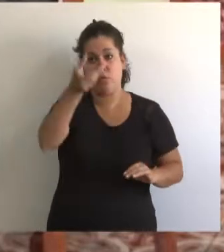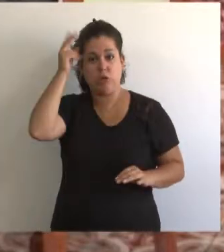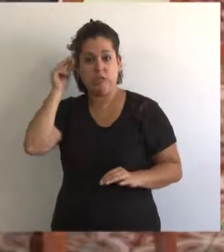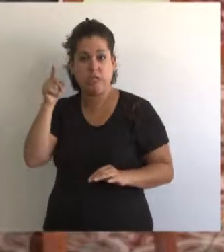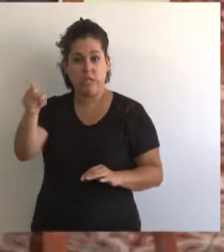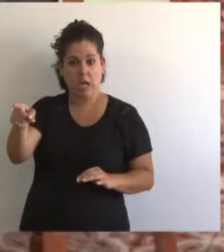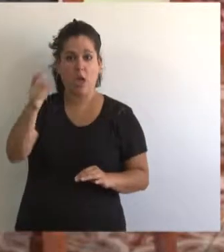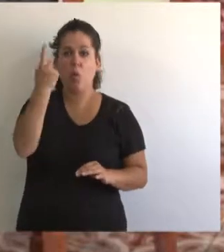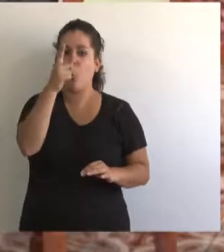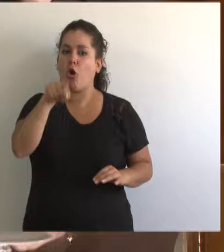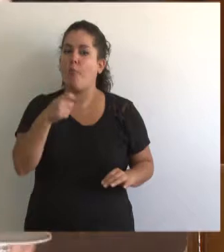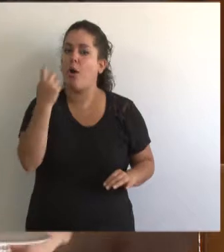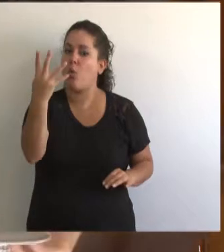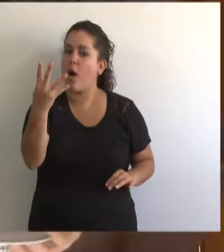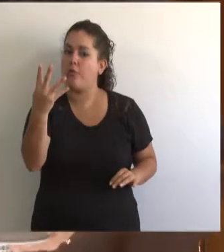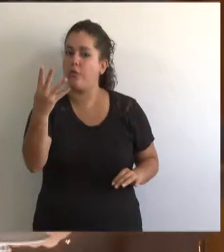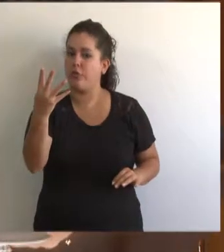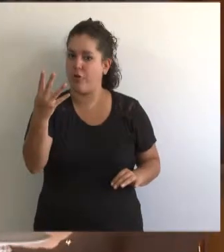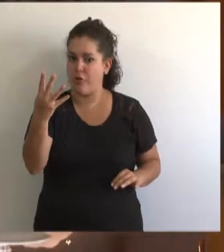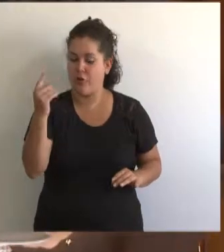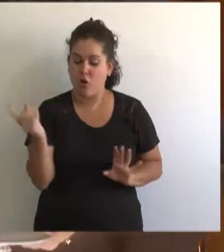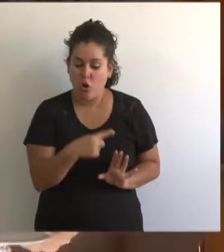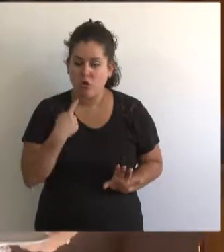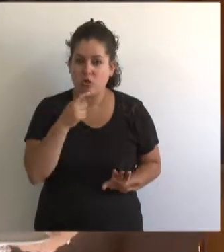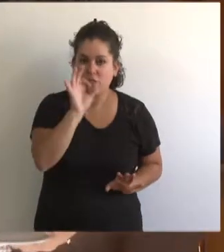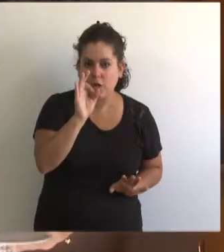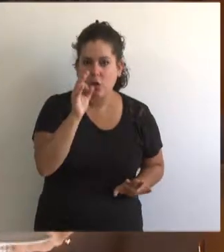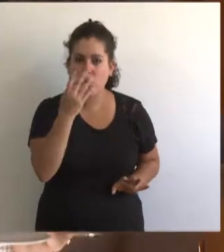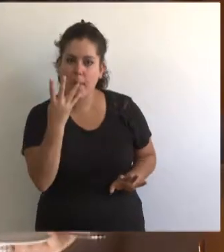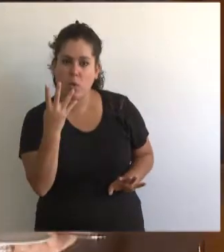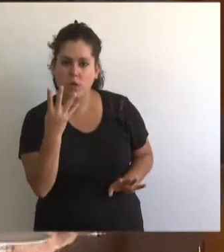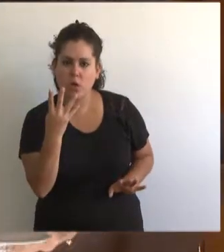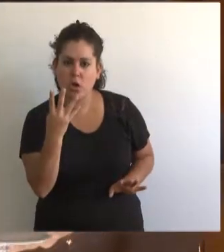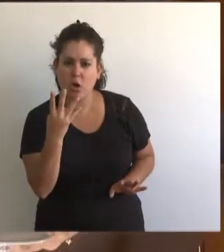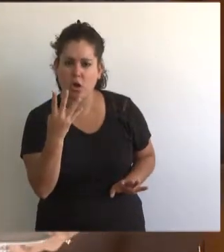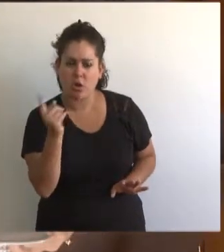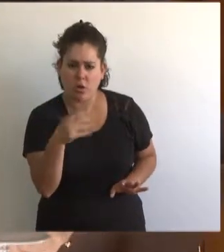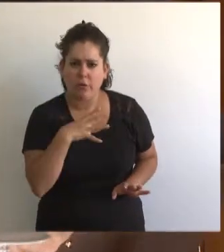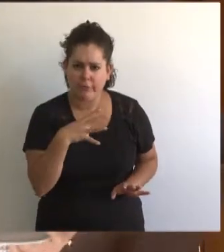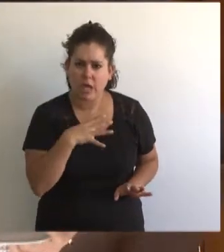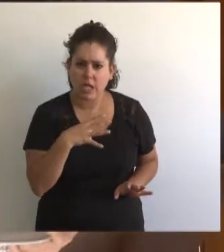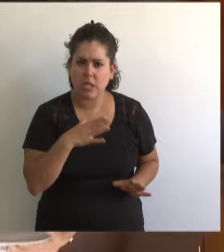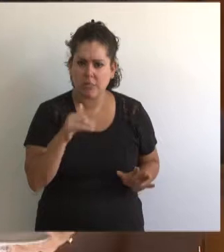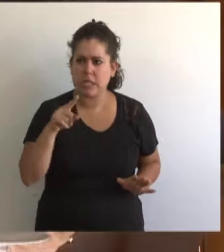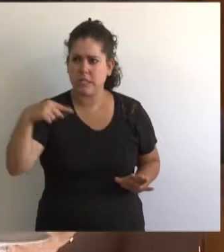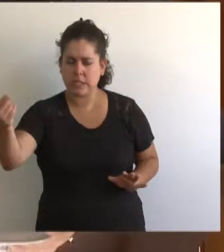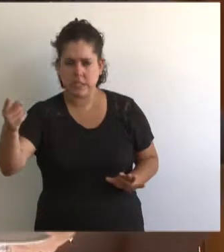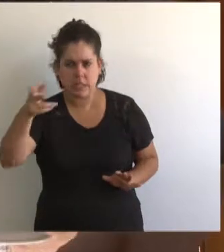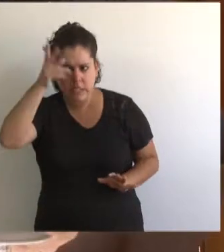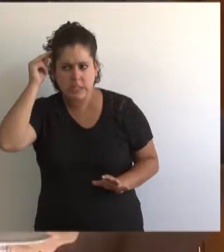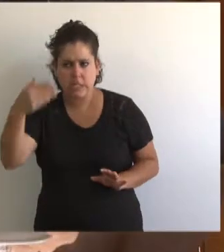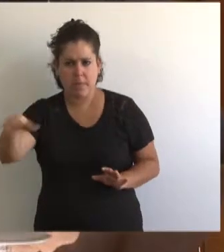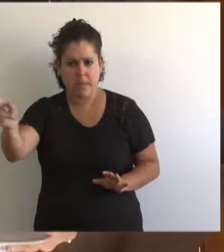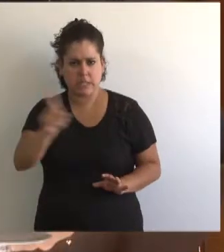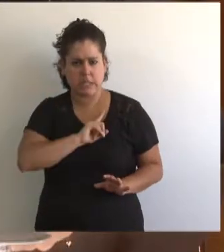Chile, un vecino nuestro, 1,4, está por encima de la media. Nosotros 0,4. Estamos en un cuarto de lo que consume